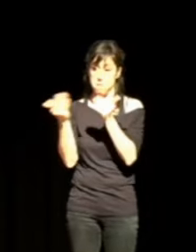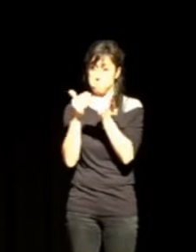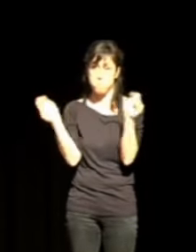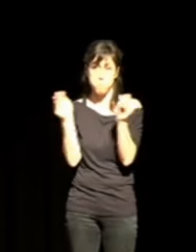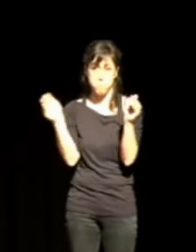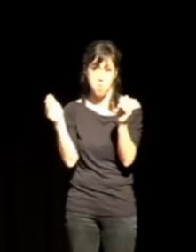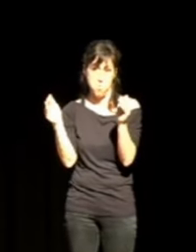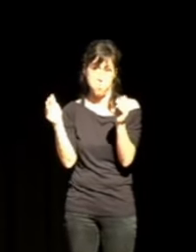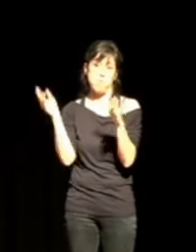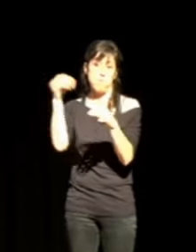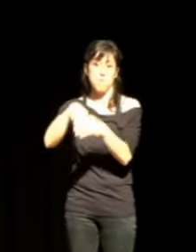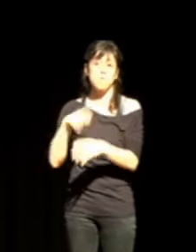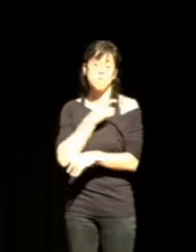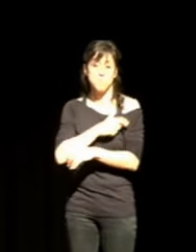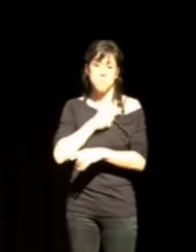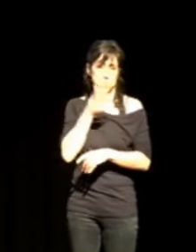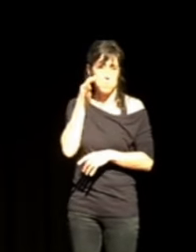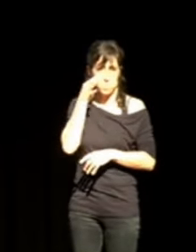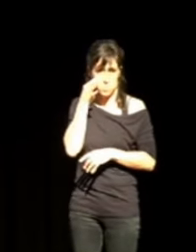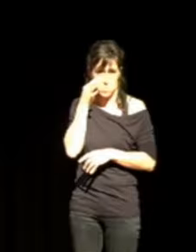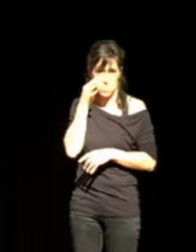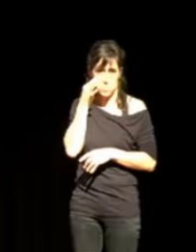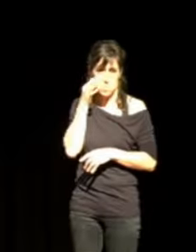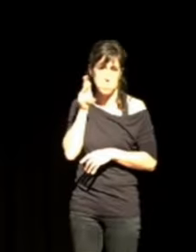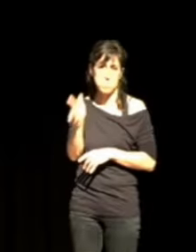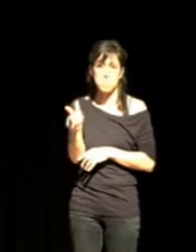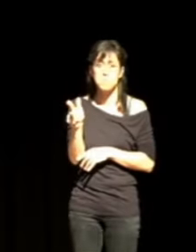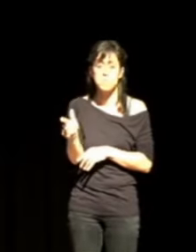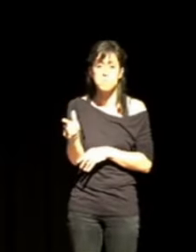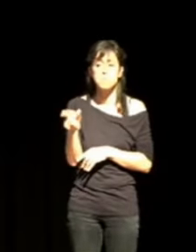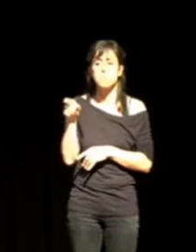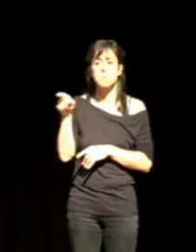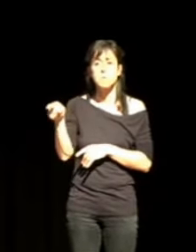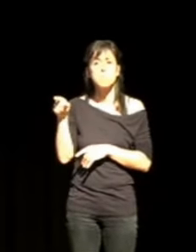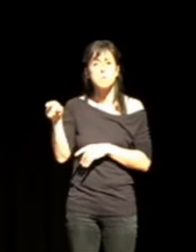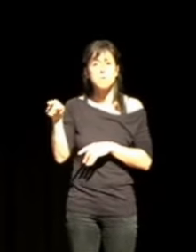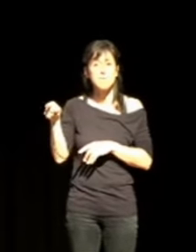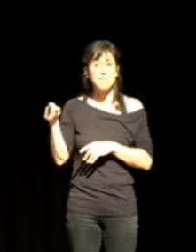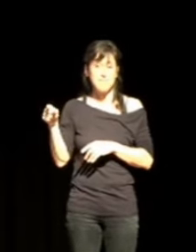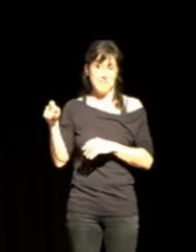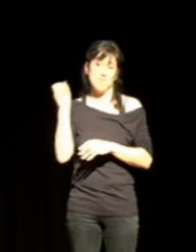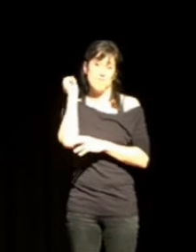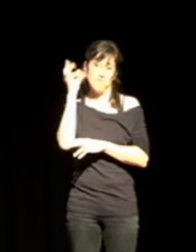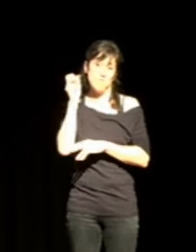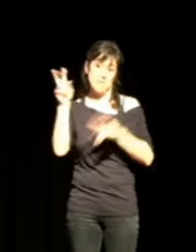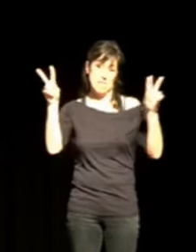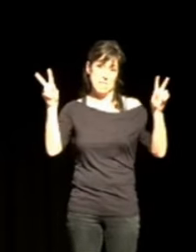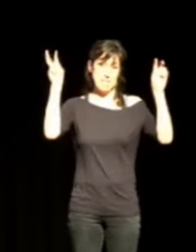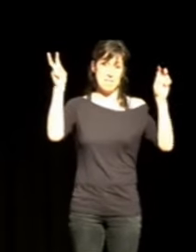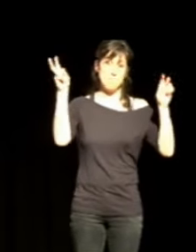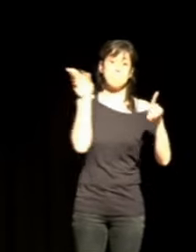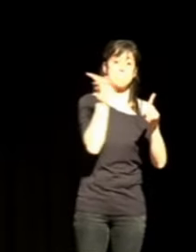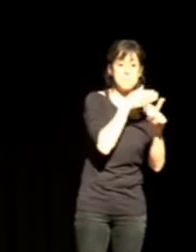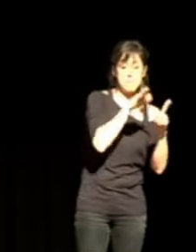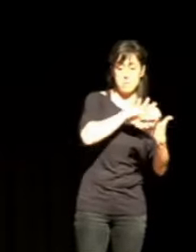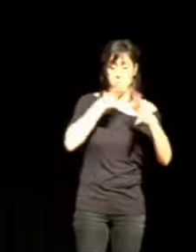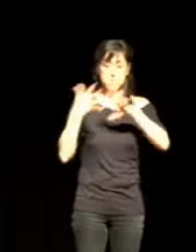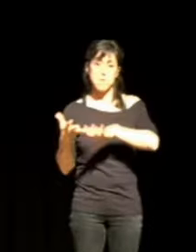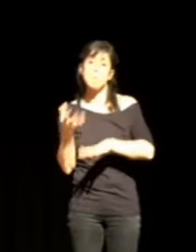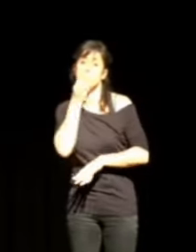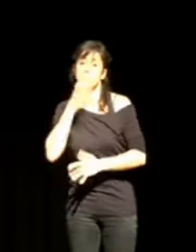Humanos. Y entonces di una conferencia que se llamaba Del maltrato al buen trato. Proyectos de amor para construir relaciones de